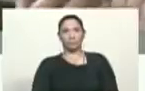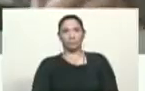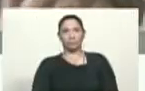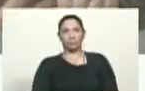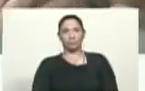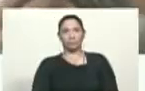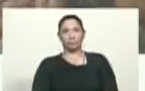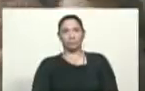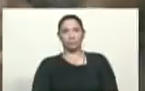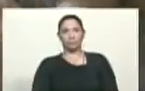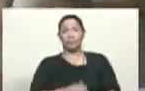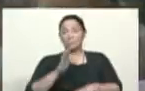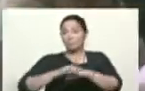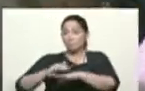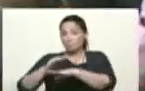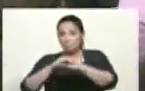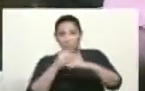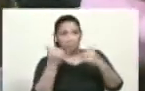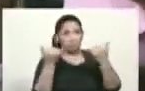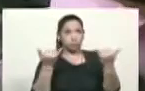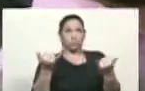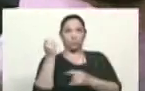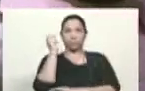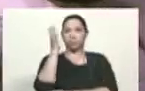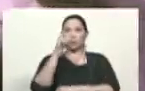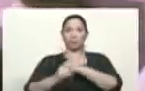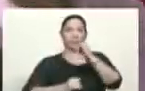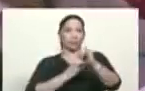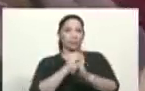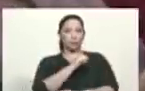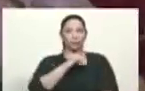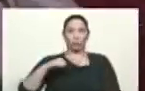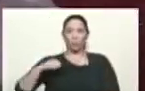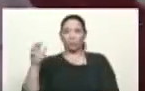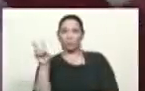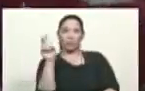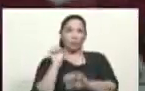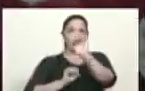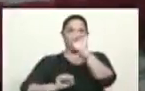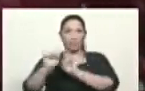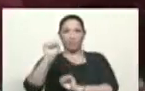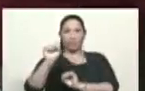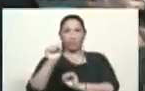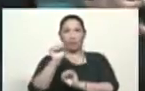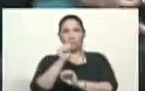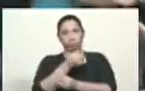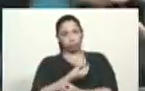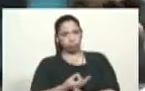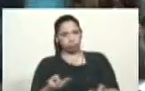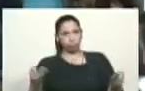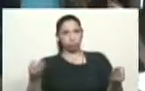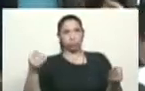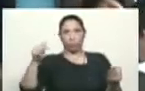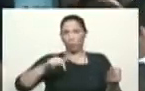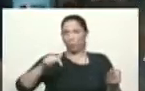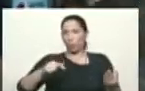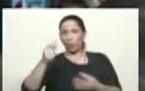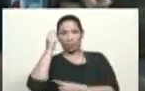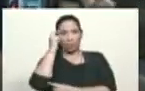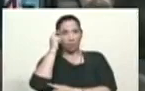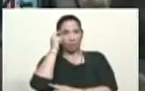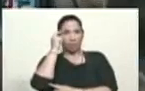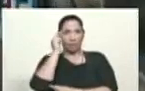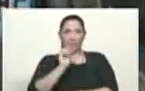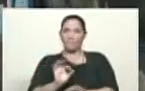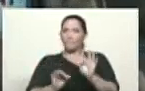Es lo que ocurre a esta hora en este foro internacional Somos Venezuela en defensa de la dignidad, precisamente en el día de que es